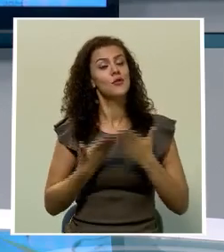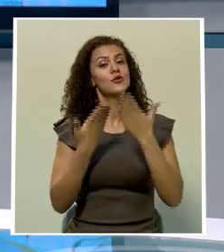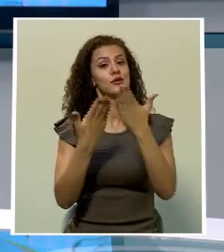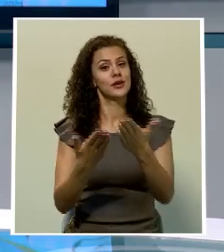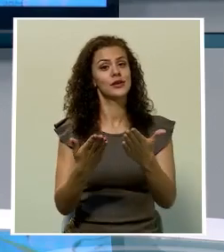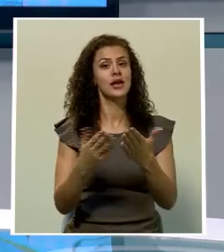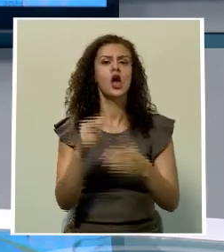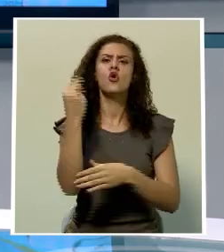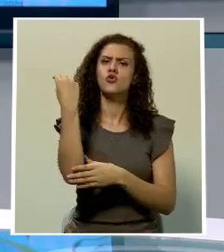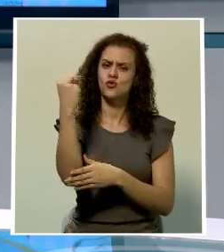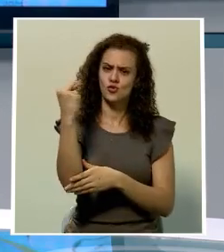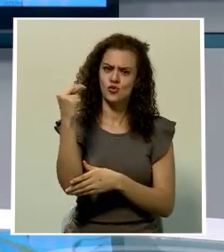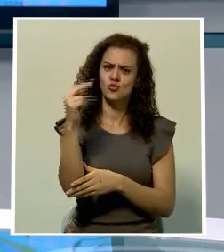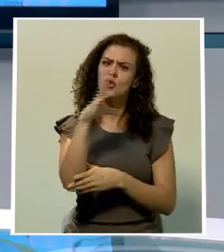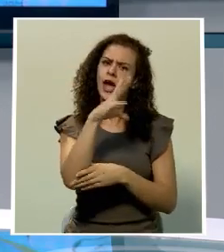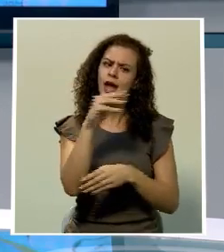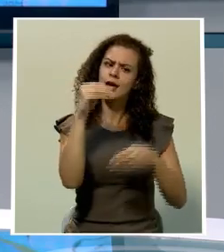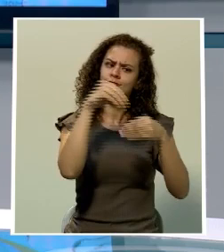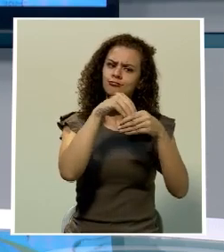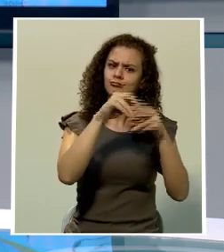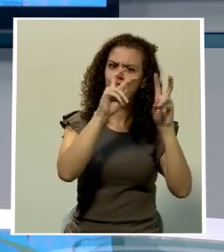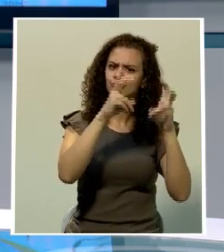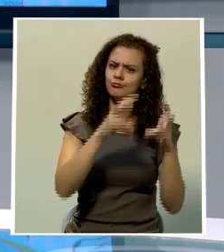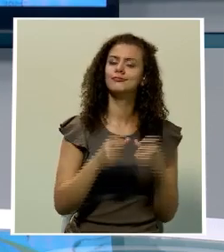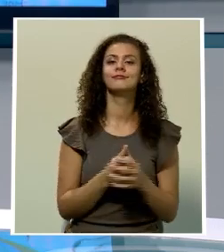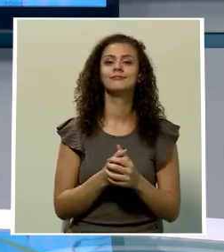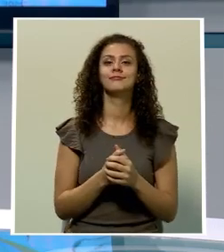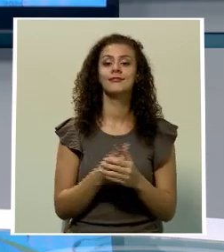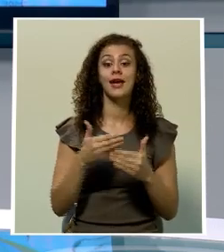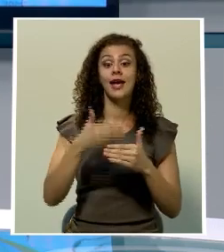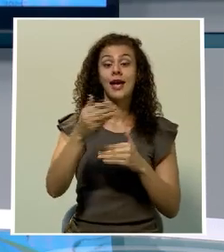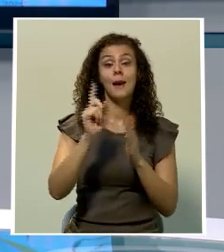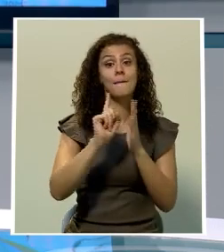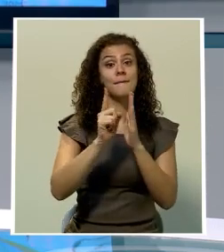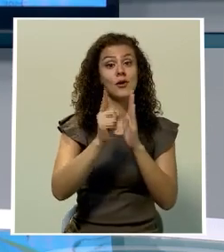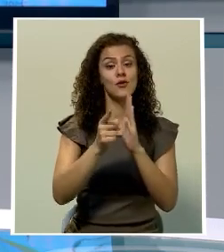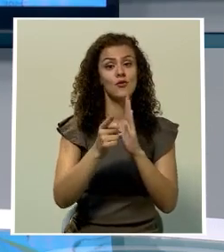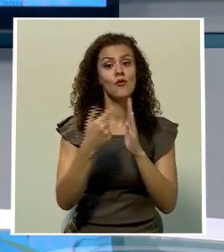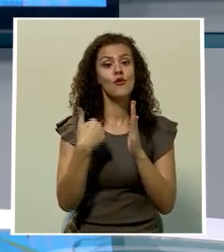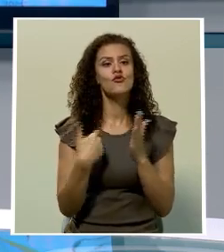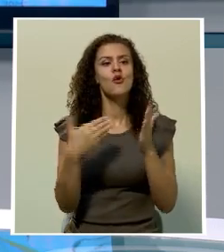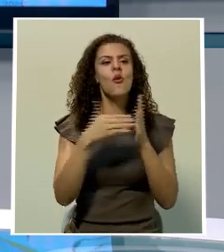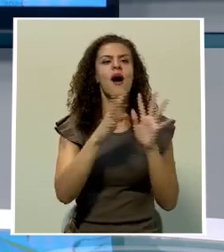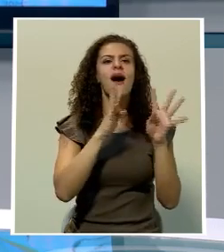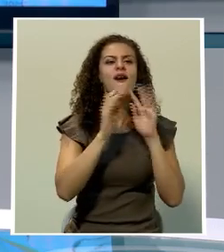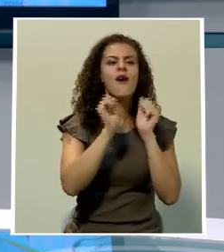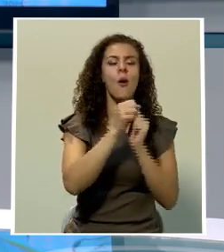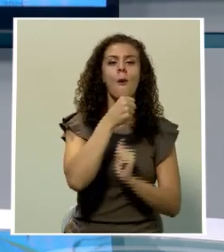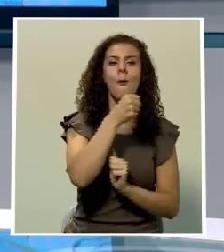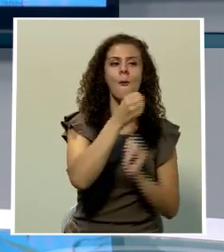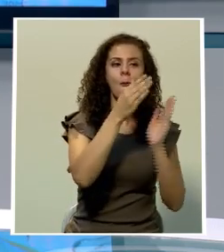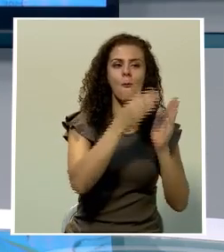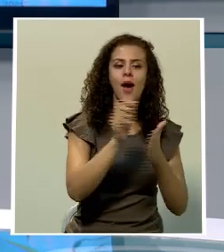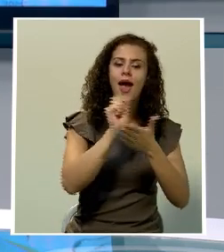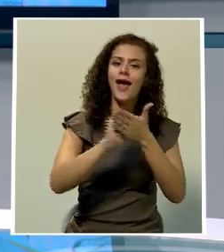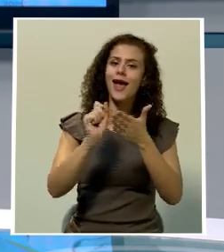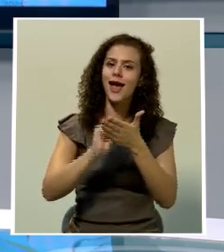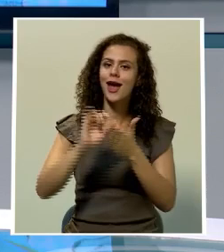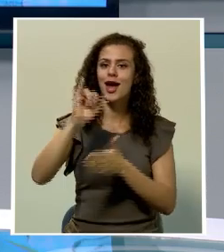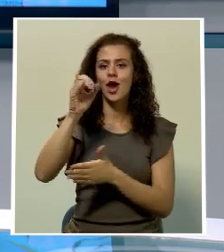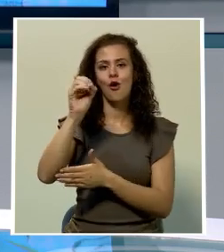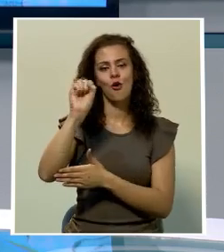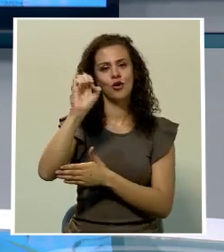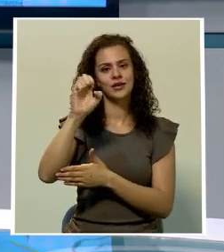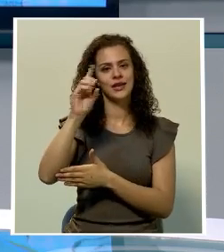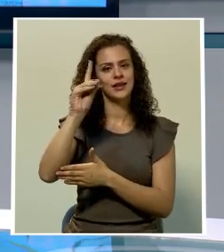darle noticias y contexto. En unos minutos voy a conversar con el periodista y escritor